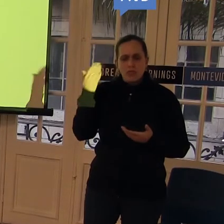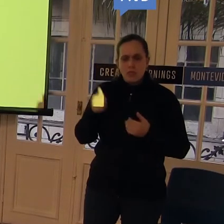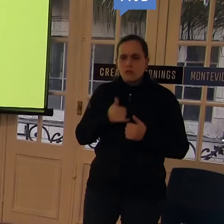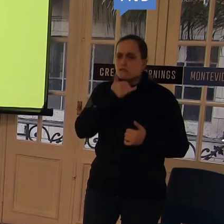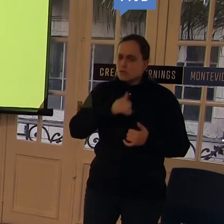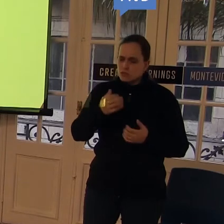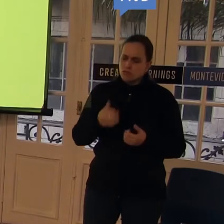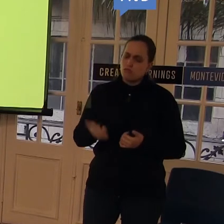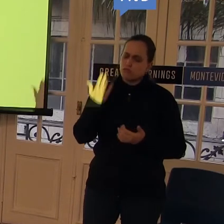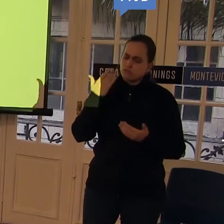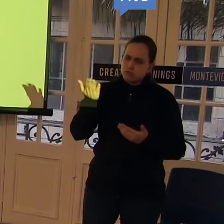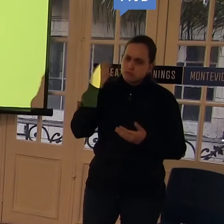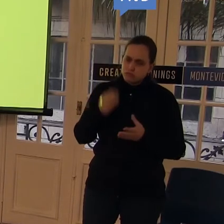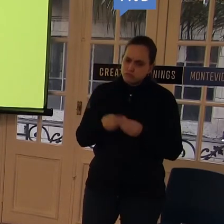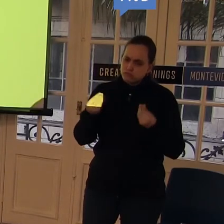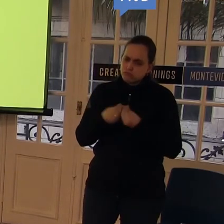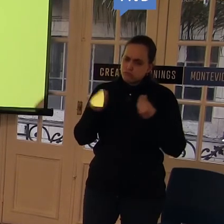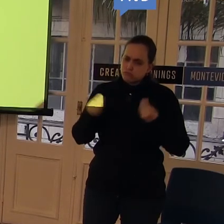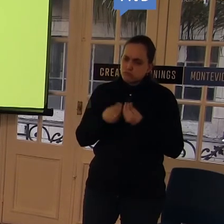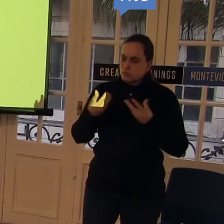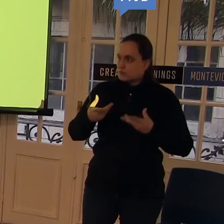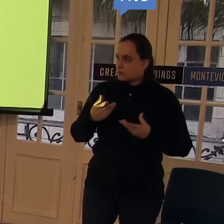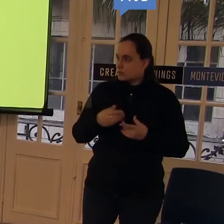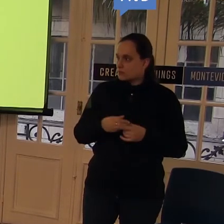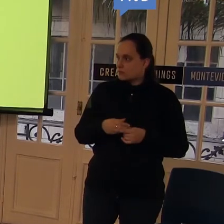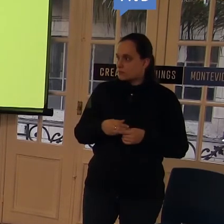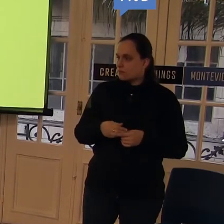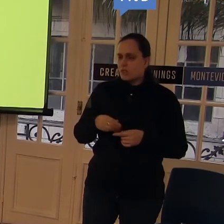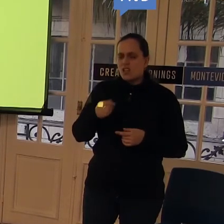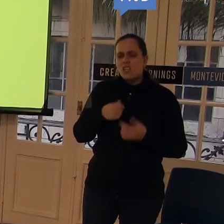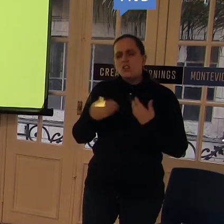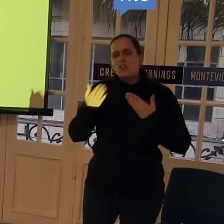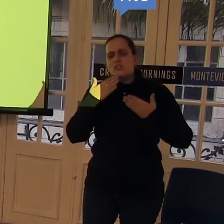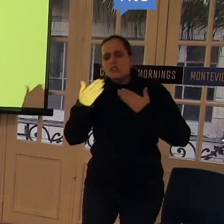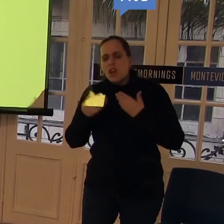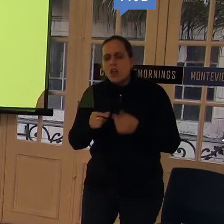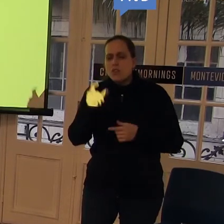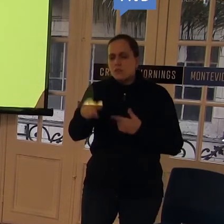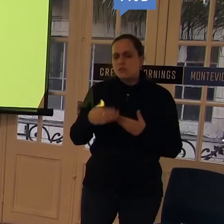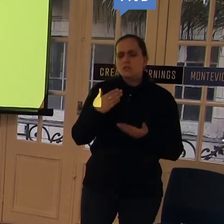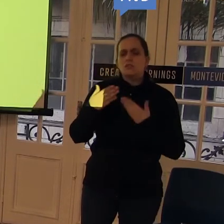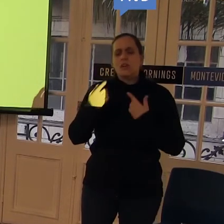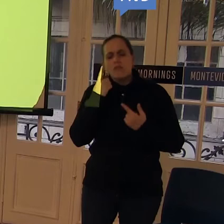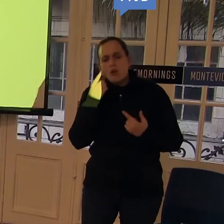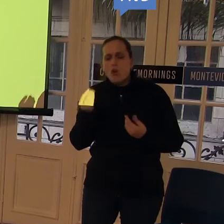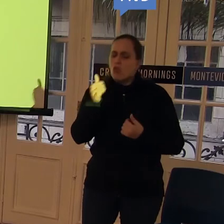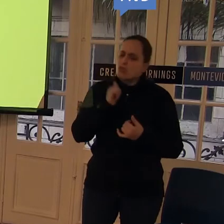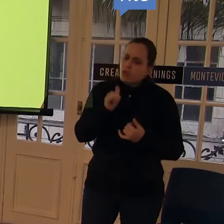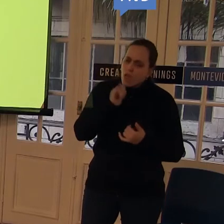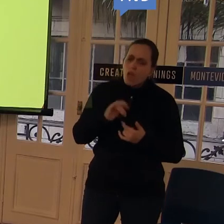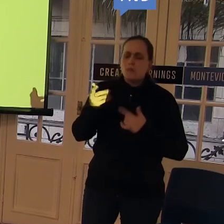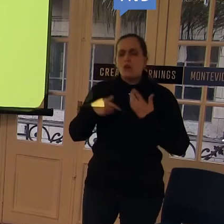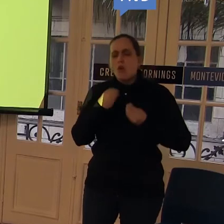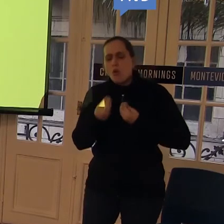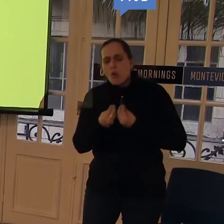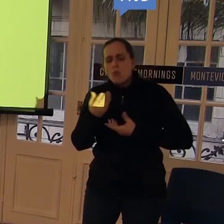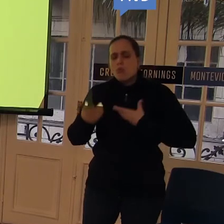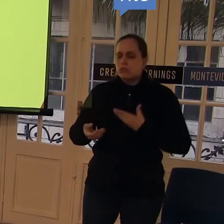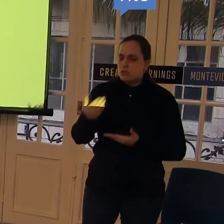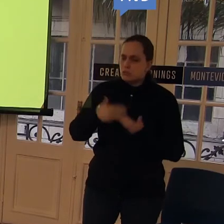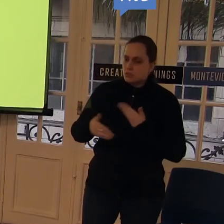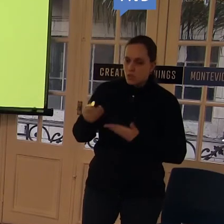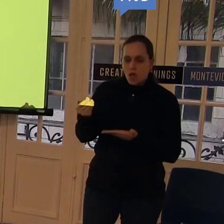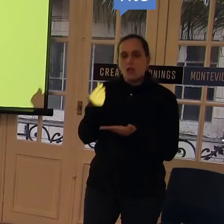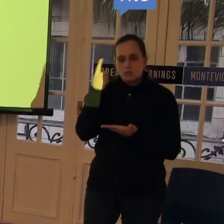Es más, seguramente mientras estuve hablando con el cliente, ya hice algún bocetito. Que solo yo me entiendo, obvio, pero bueno, ya